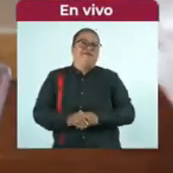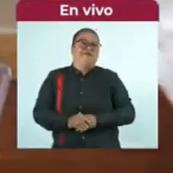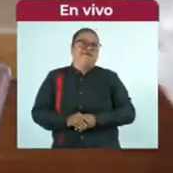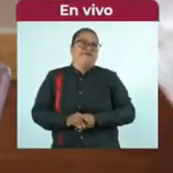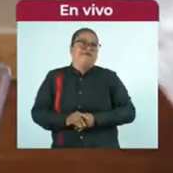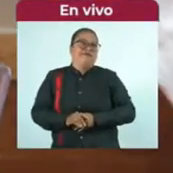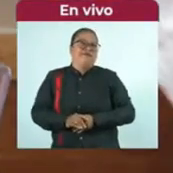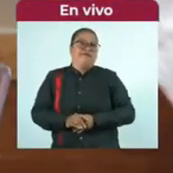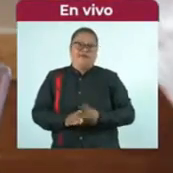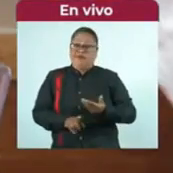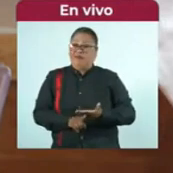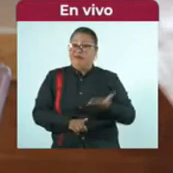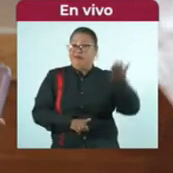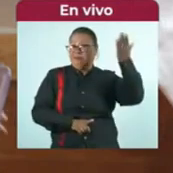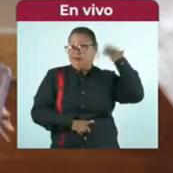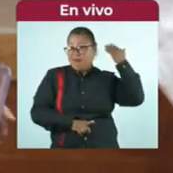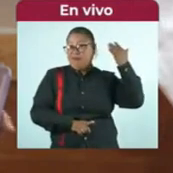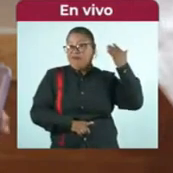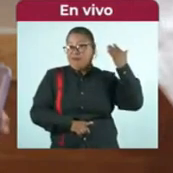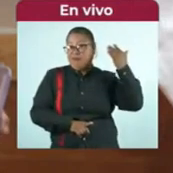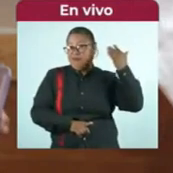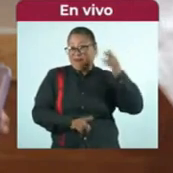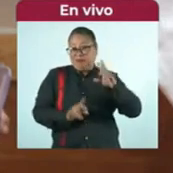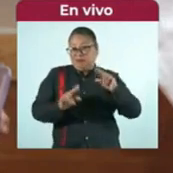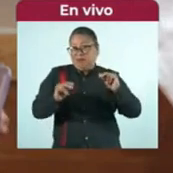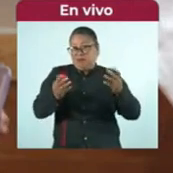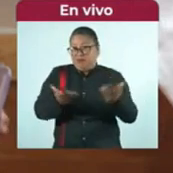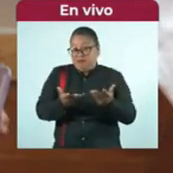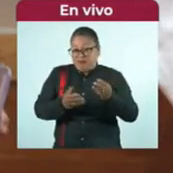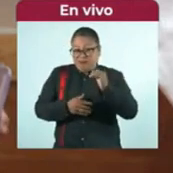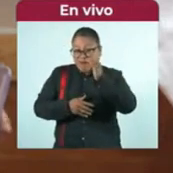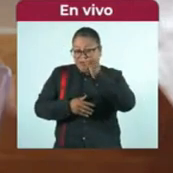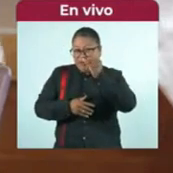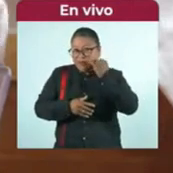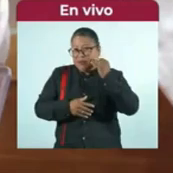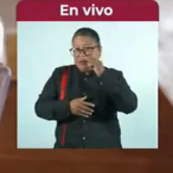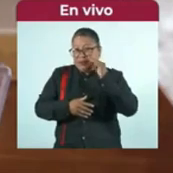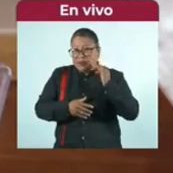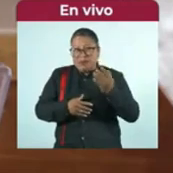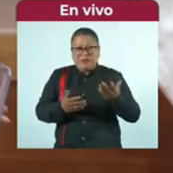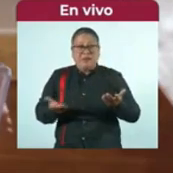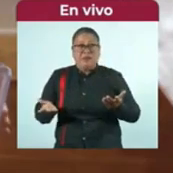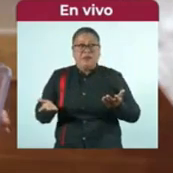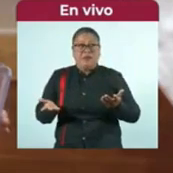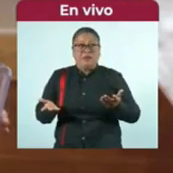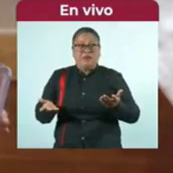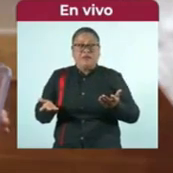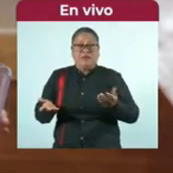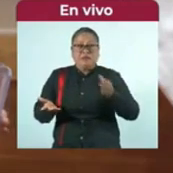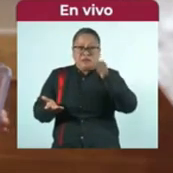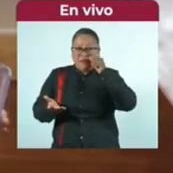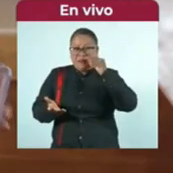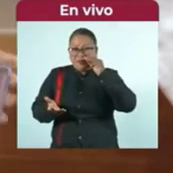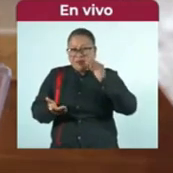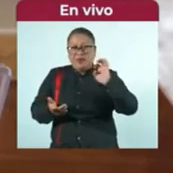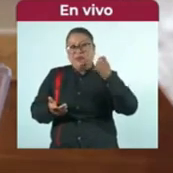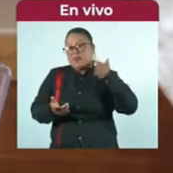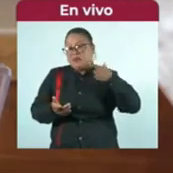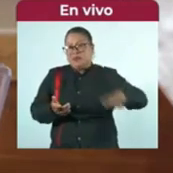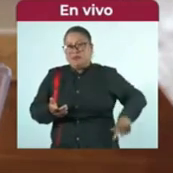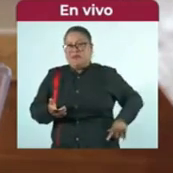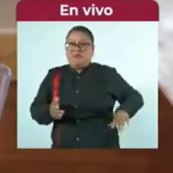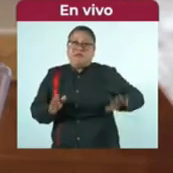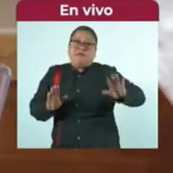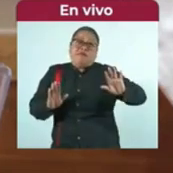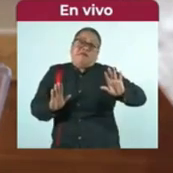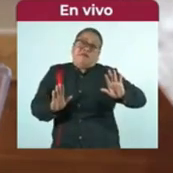Si no lo hacían con Murat, con los demás gobernantes, pues era